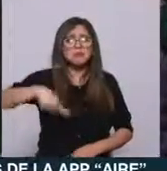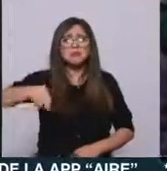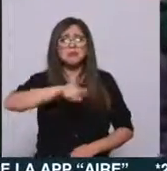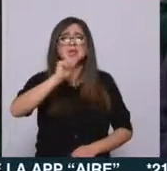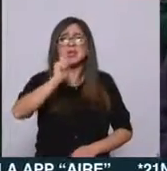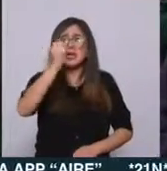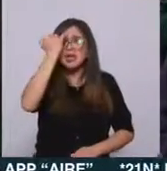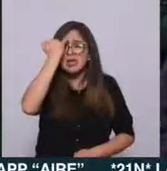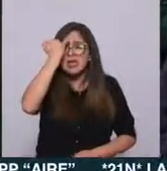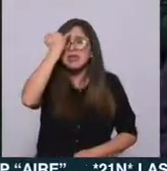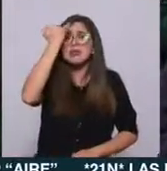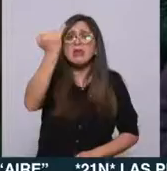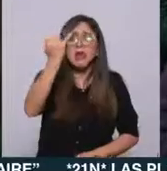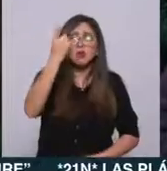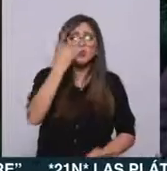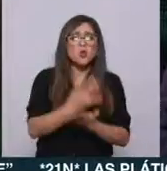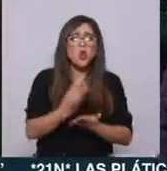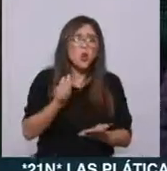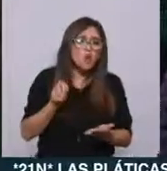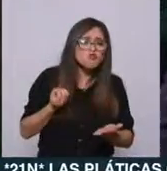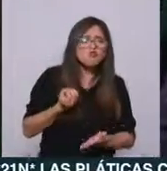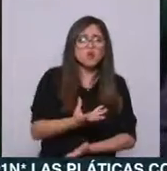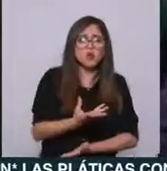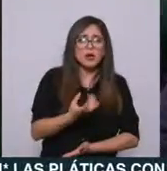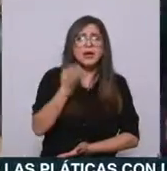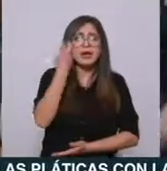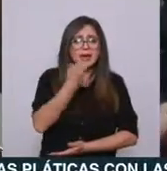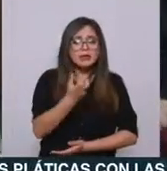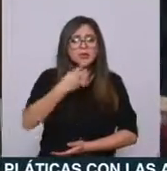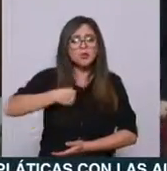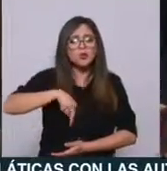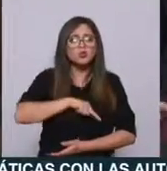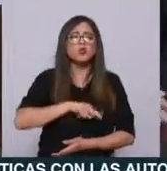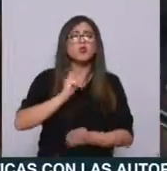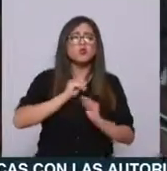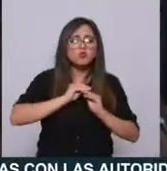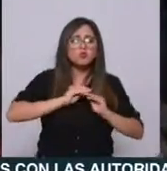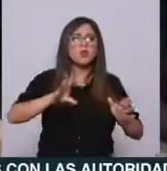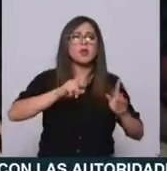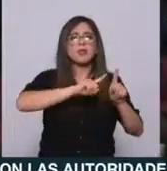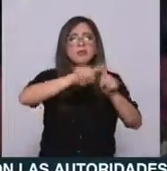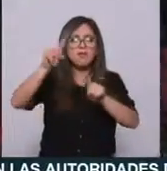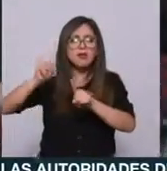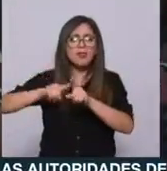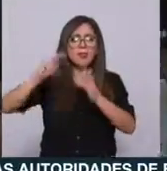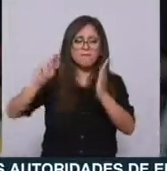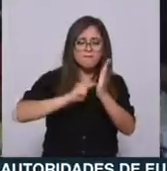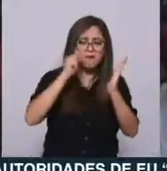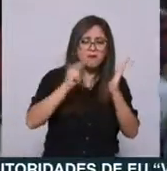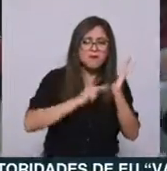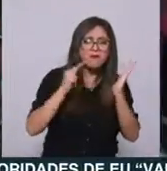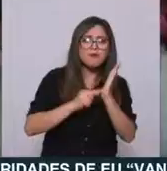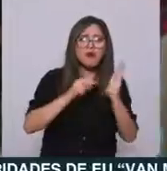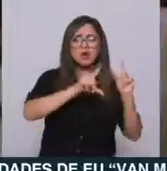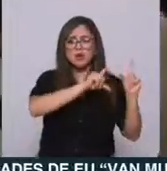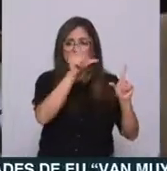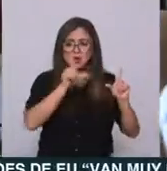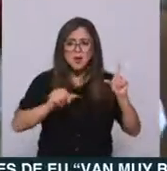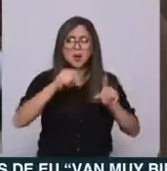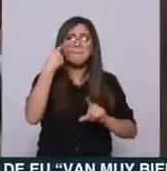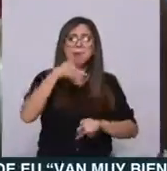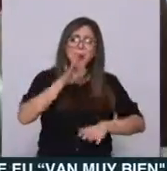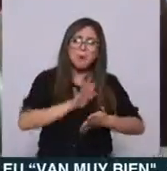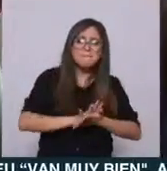ideológica, doctrinal. Segundo, vamos a arrancar una campaña de firmas a nivel nacional, pero focalizado a la Ciudad de